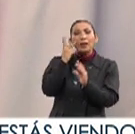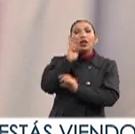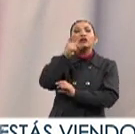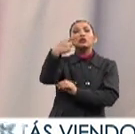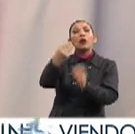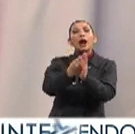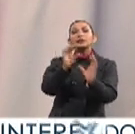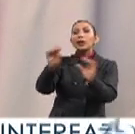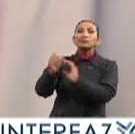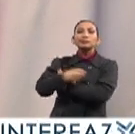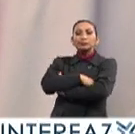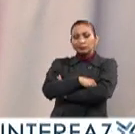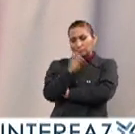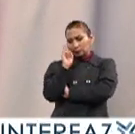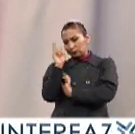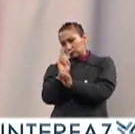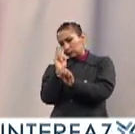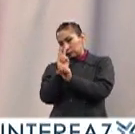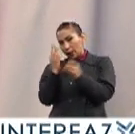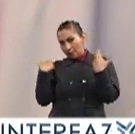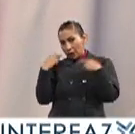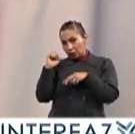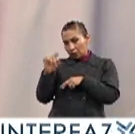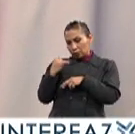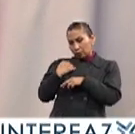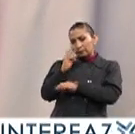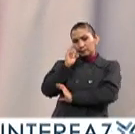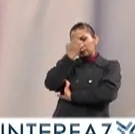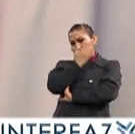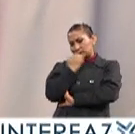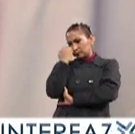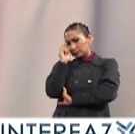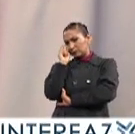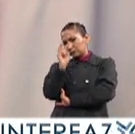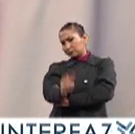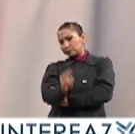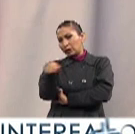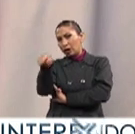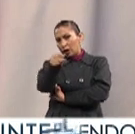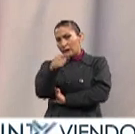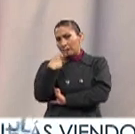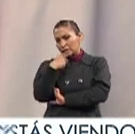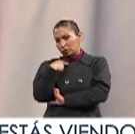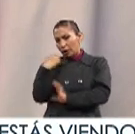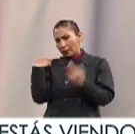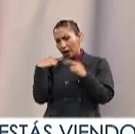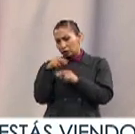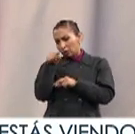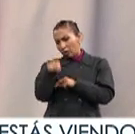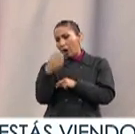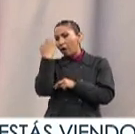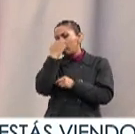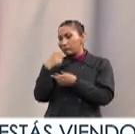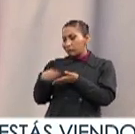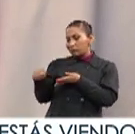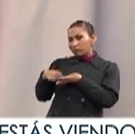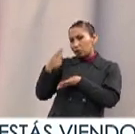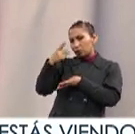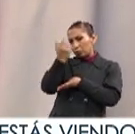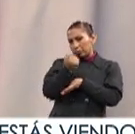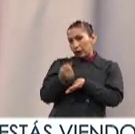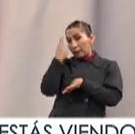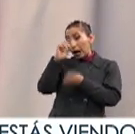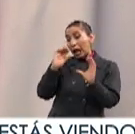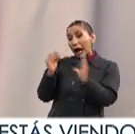muestra, en donde hay docentes de la academia en la que se va a involucrar al nuevo personal y ellos evalúan sus